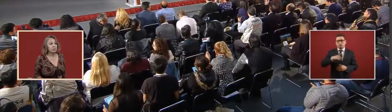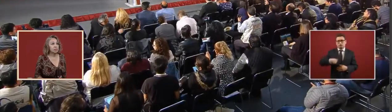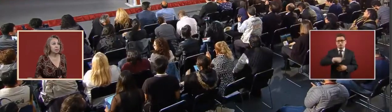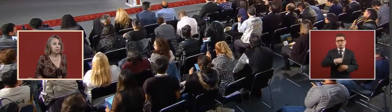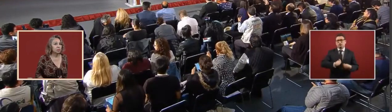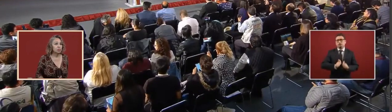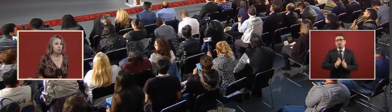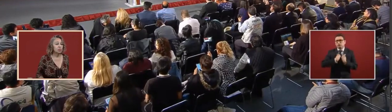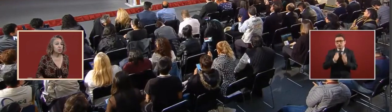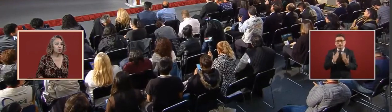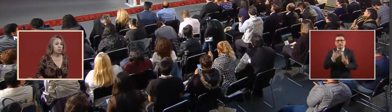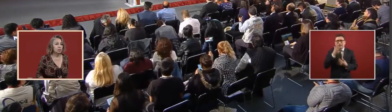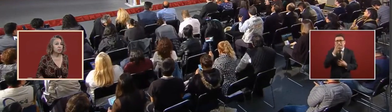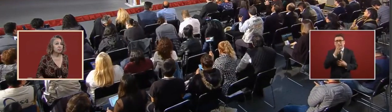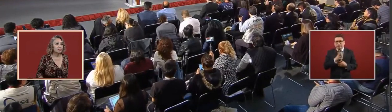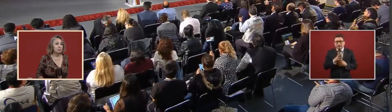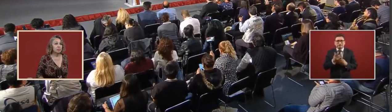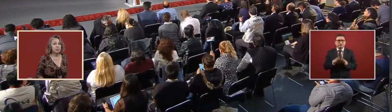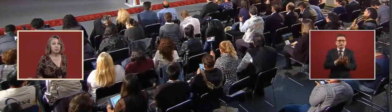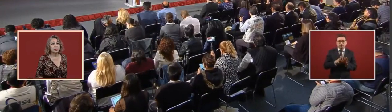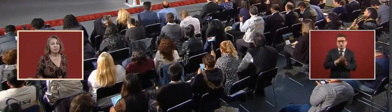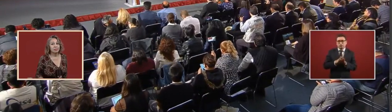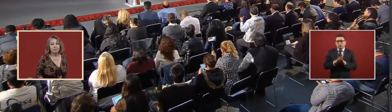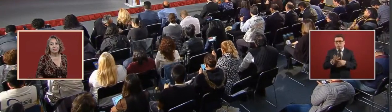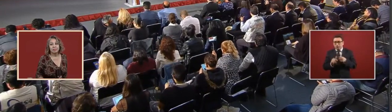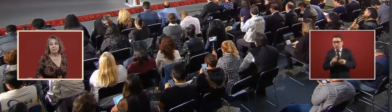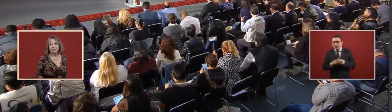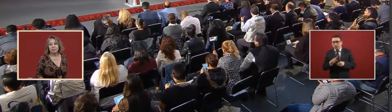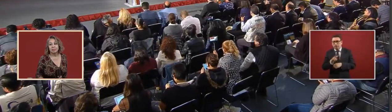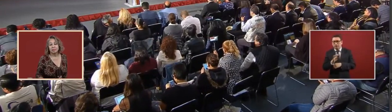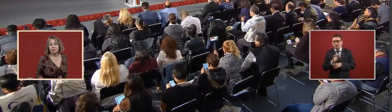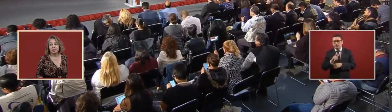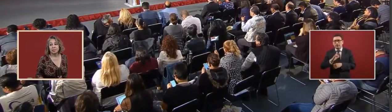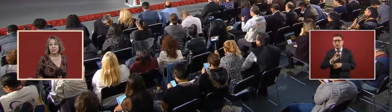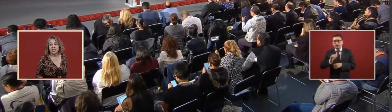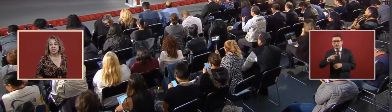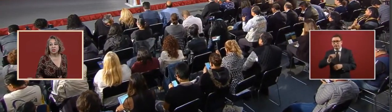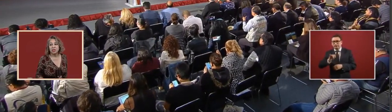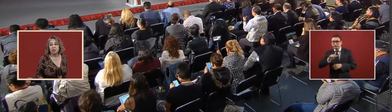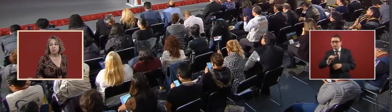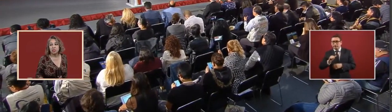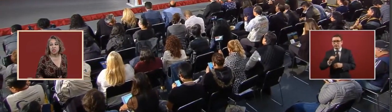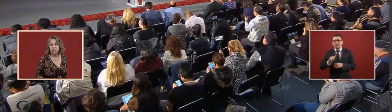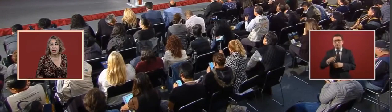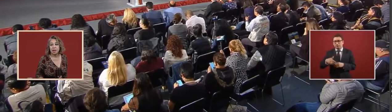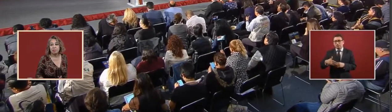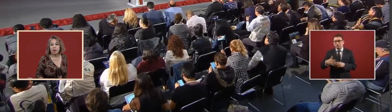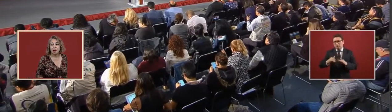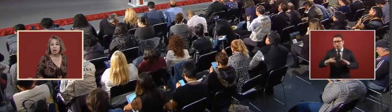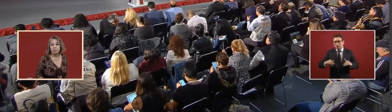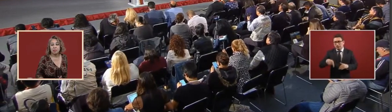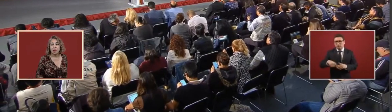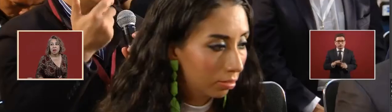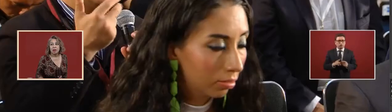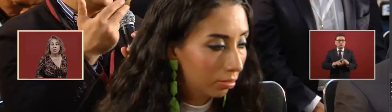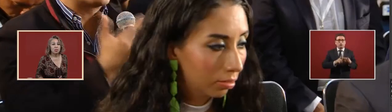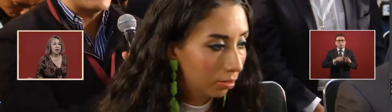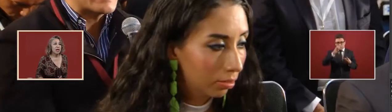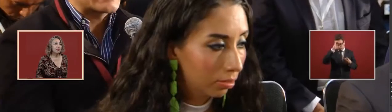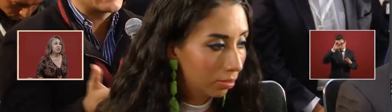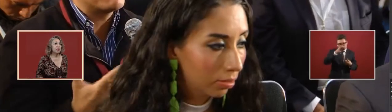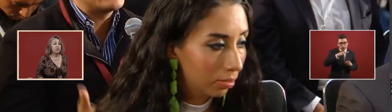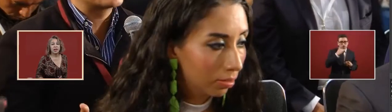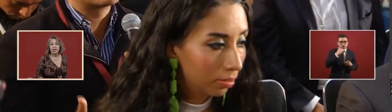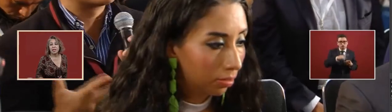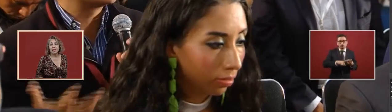Ya casi está por extinguirse la vaquita marina. Sufrimos una contaminación so severa de minas, time, por ejemplo, las right